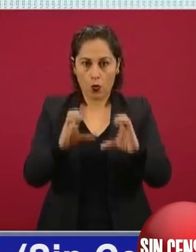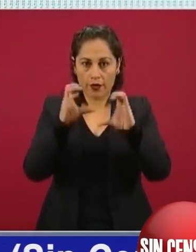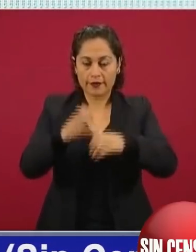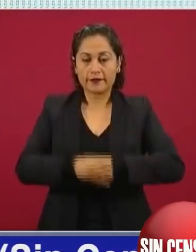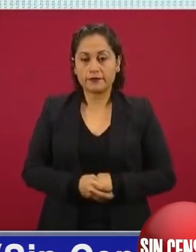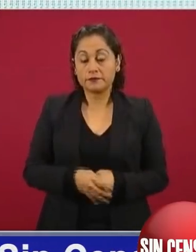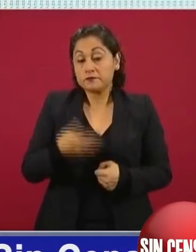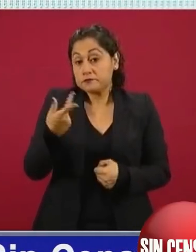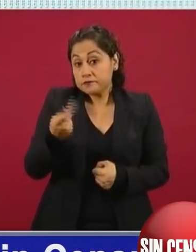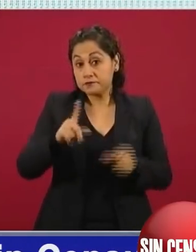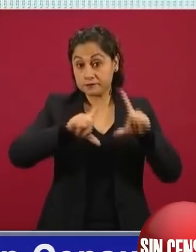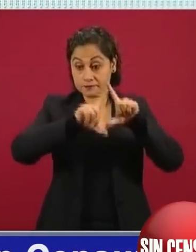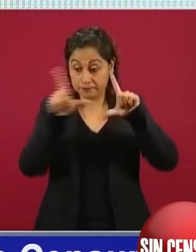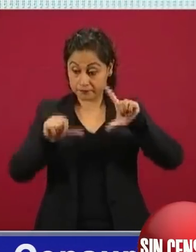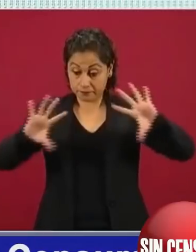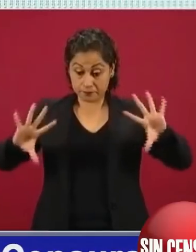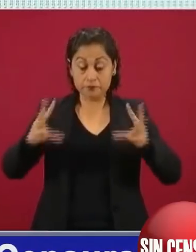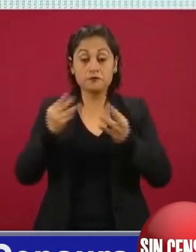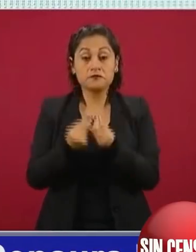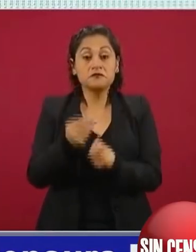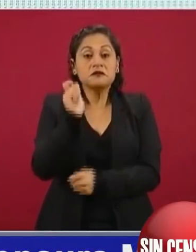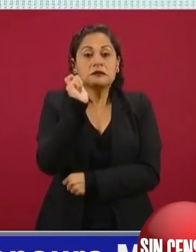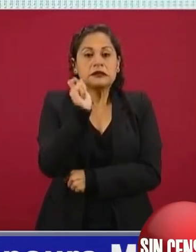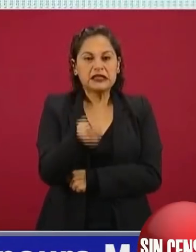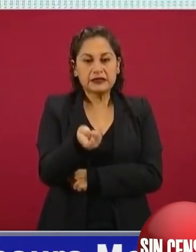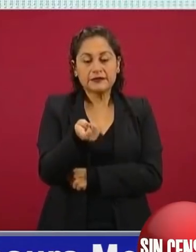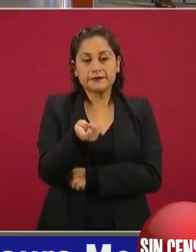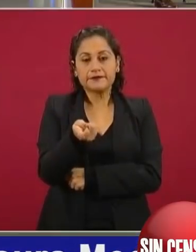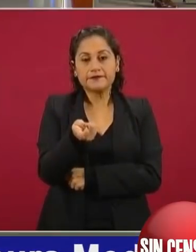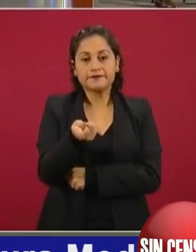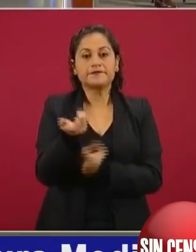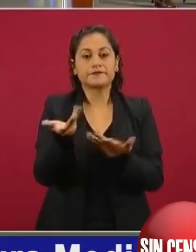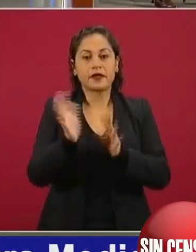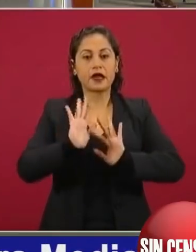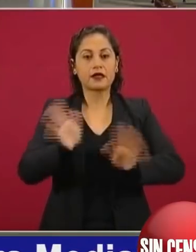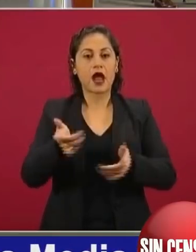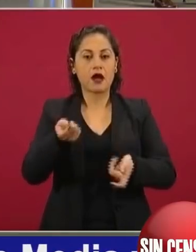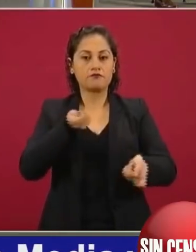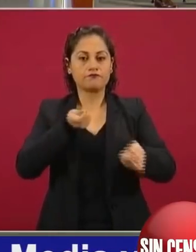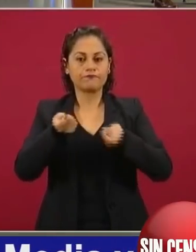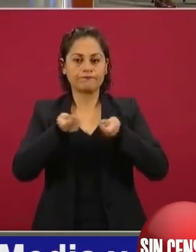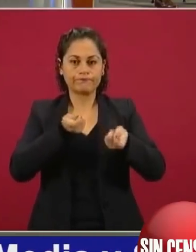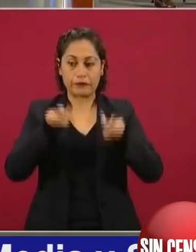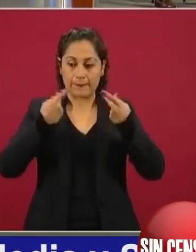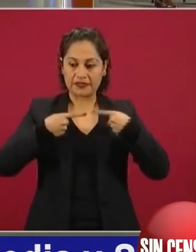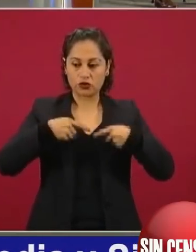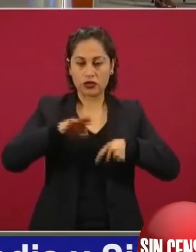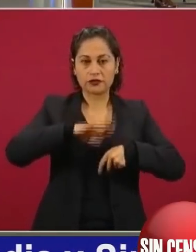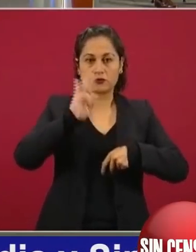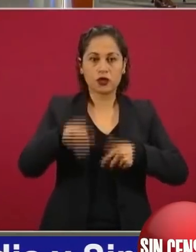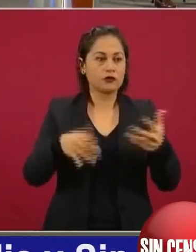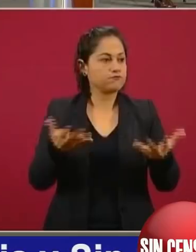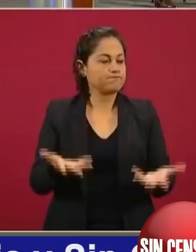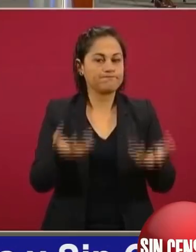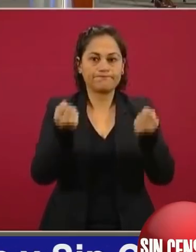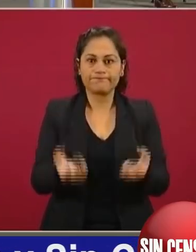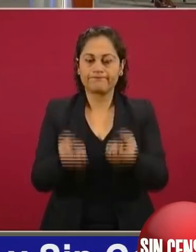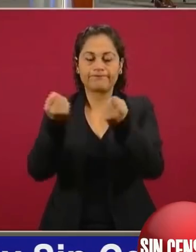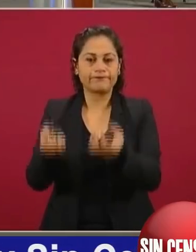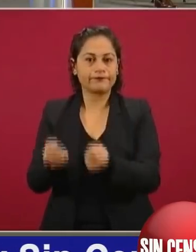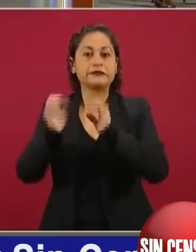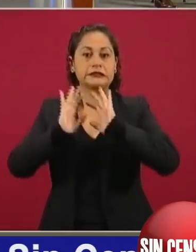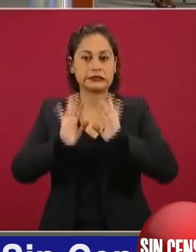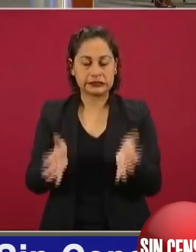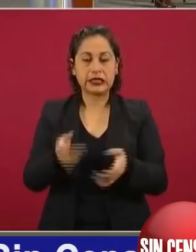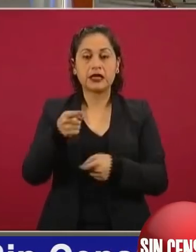resumen nacional es esta tendencia en donde se ha logrado reducir la mortalidad, a pesar de que en algunas entidades aumenten